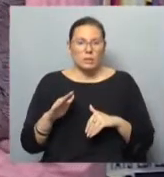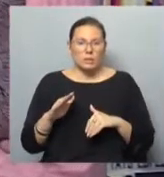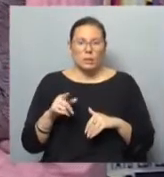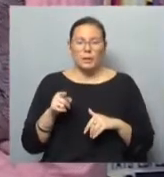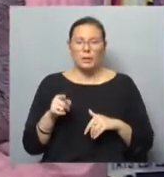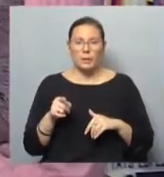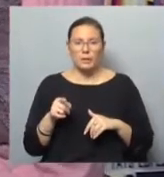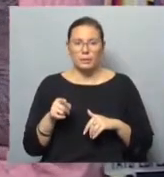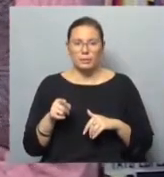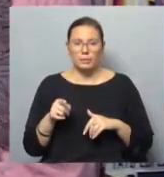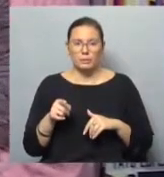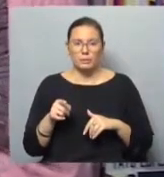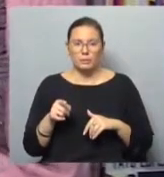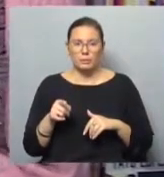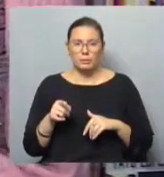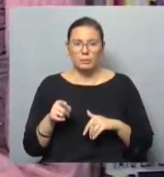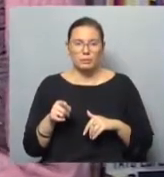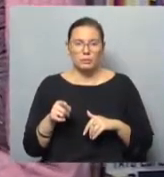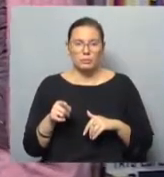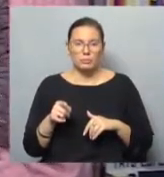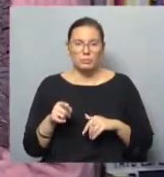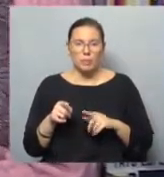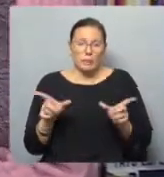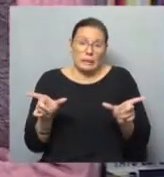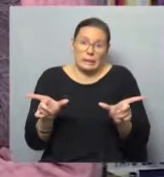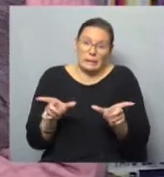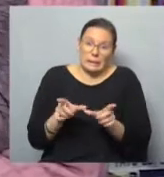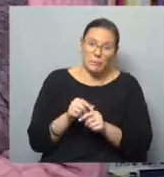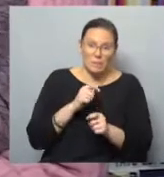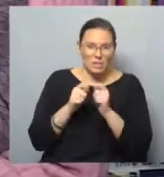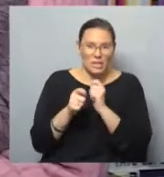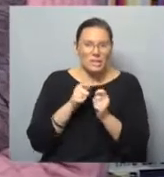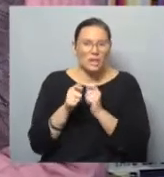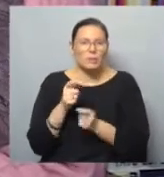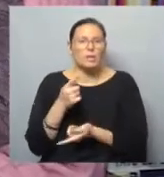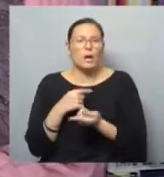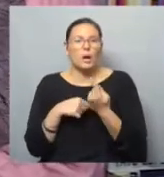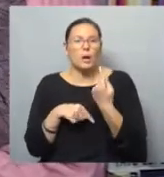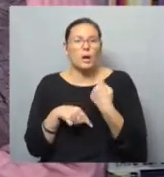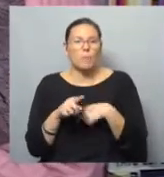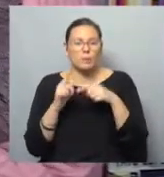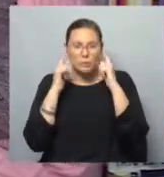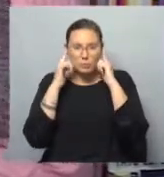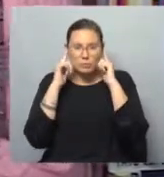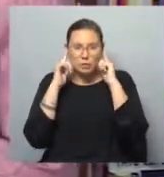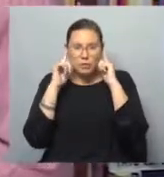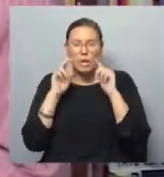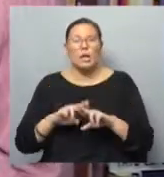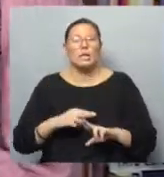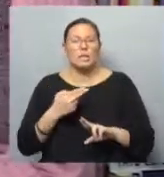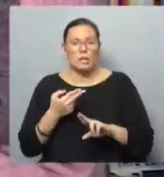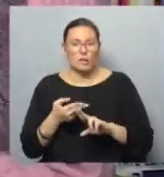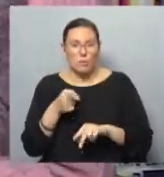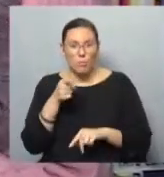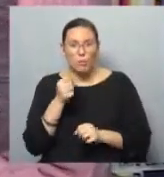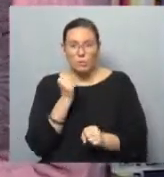Vos, vamos a tener que ir redondeando la nota, pero bueno, recalcar esto de que